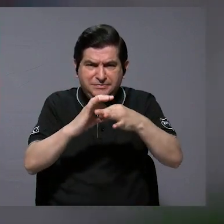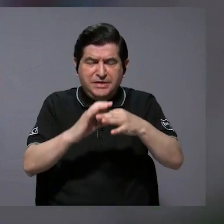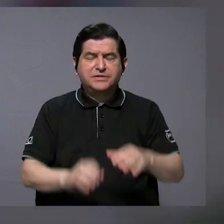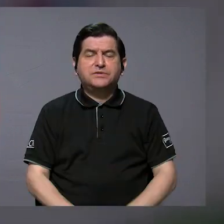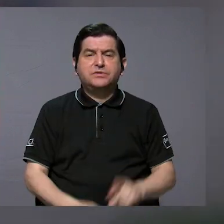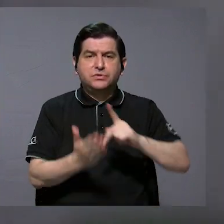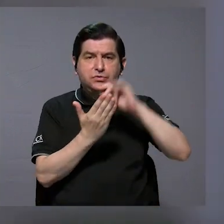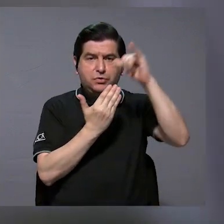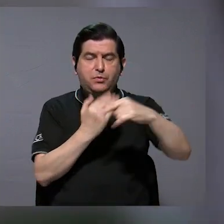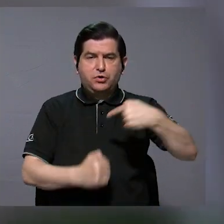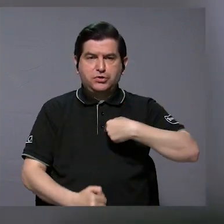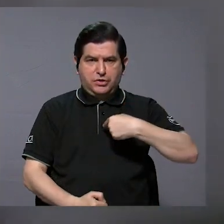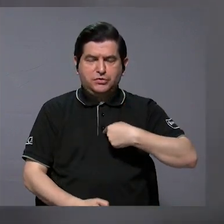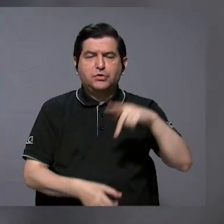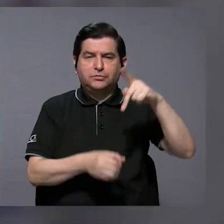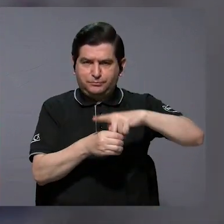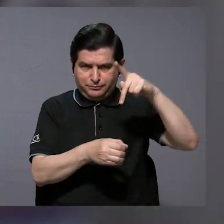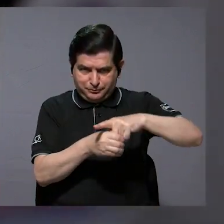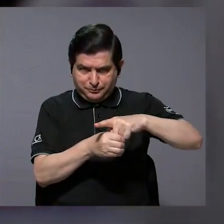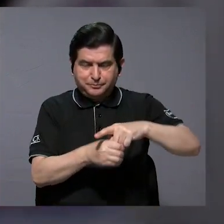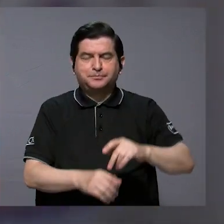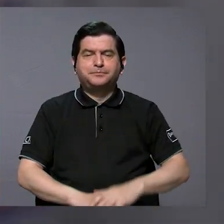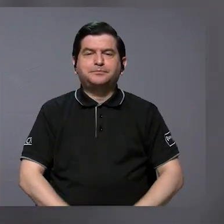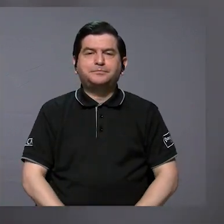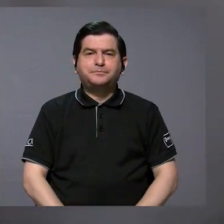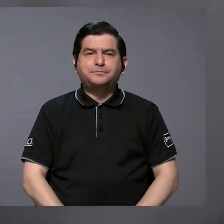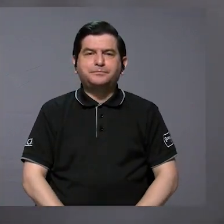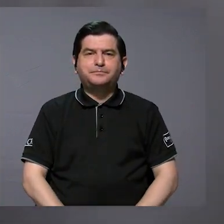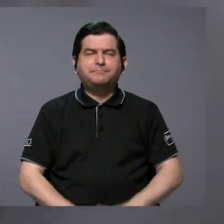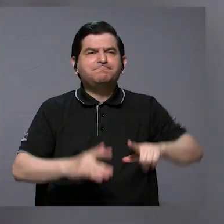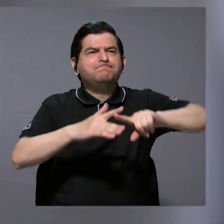Sexual, que es el proyecto al que yo pertenezco,